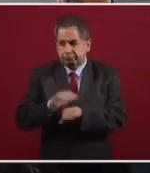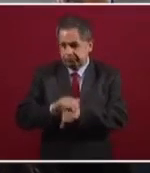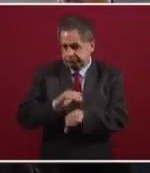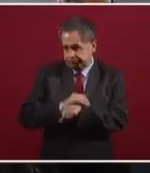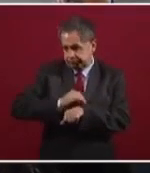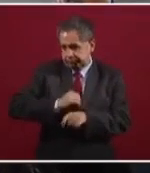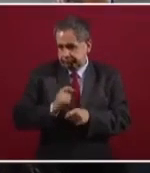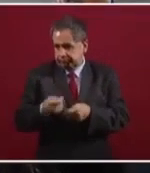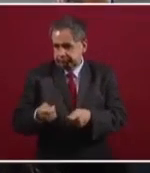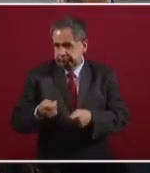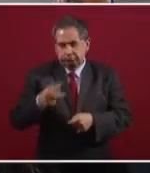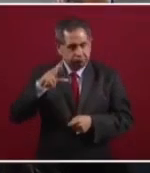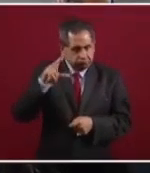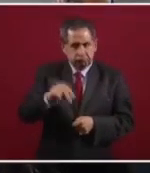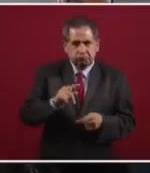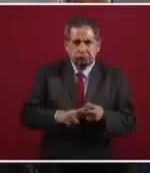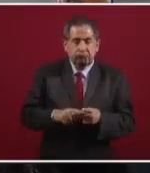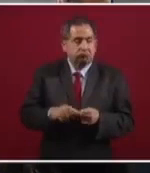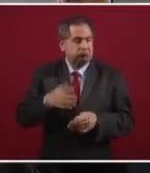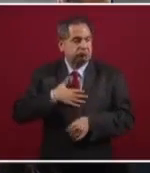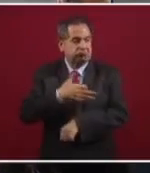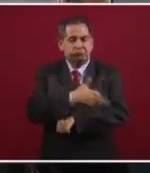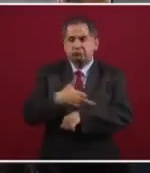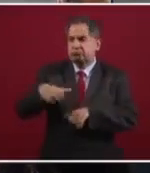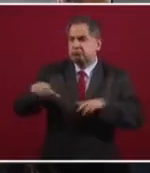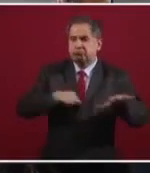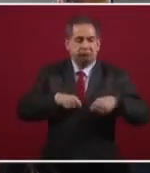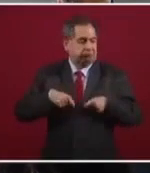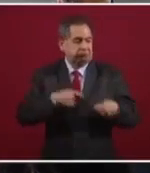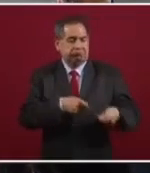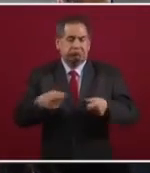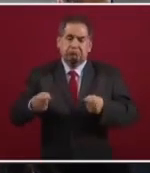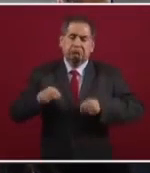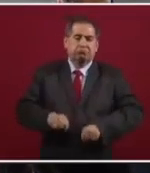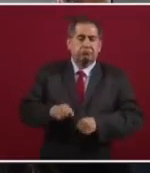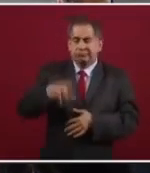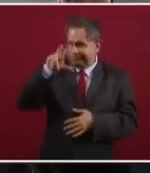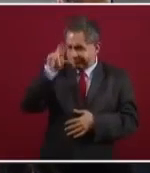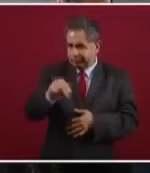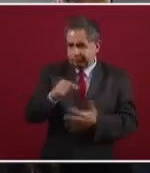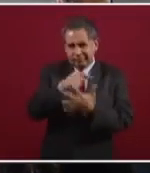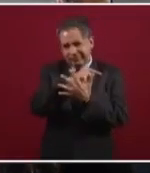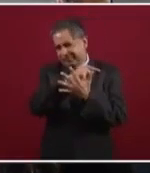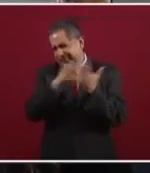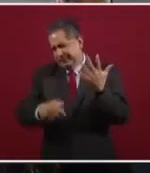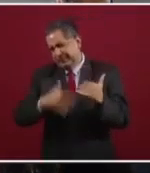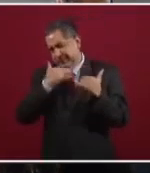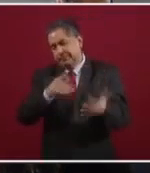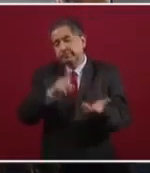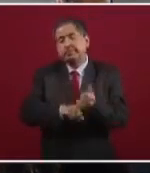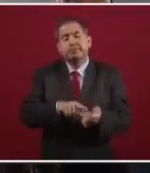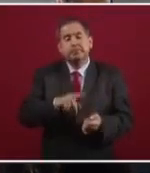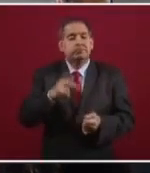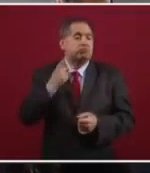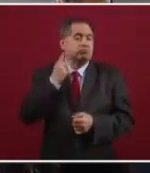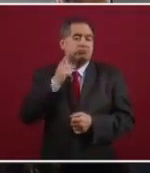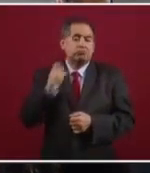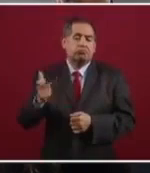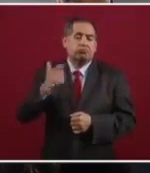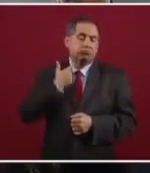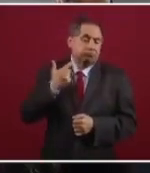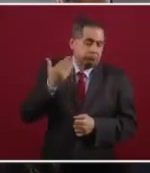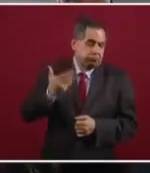amiguismo, el nepotismo, ninguna de esas lacras de la política del